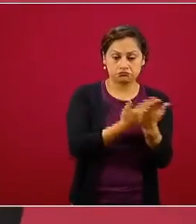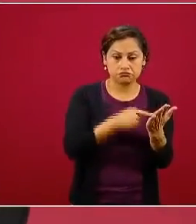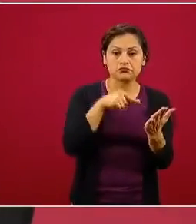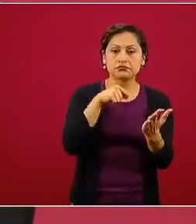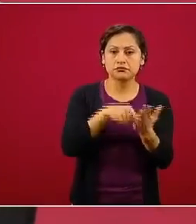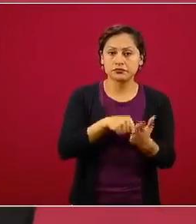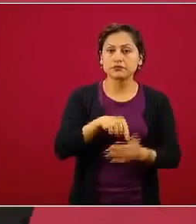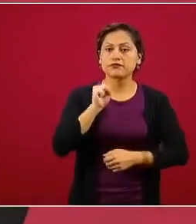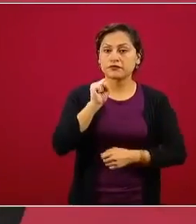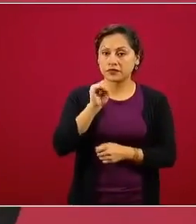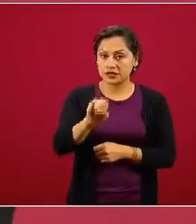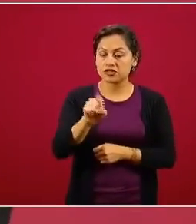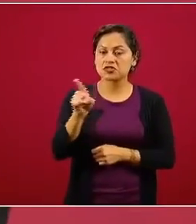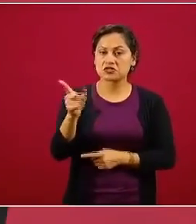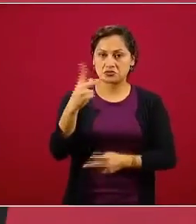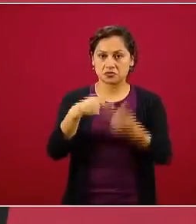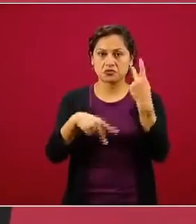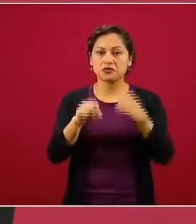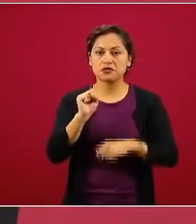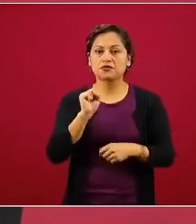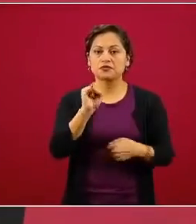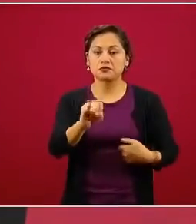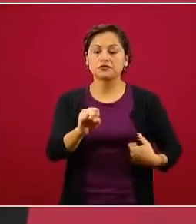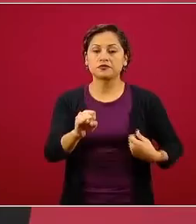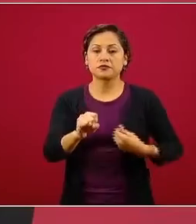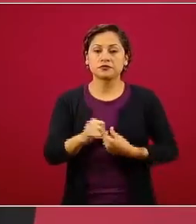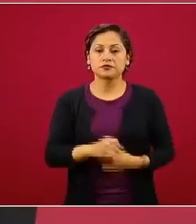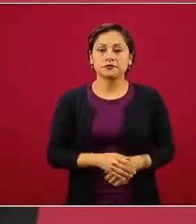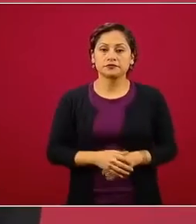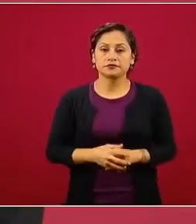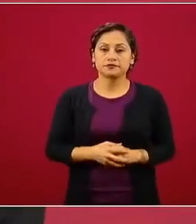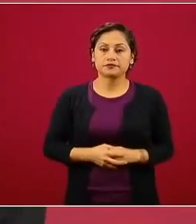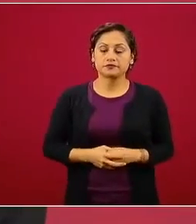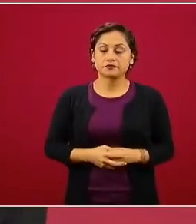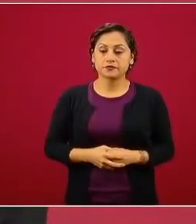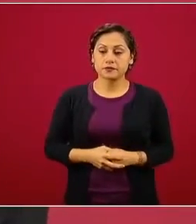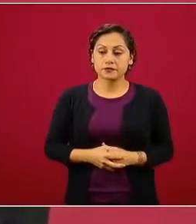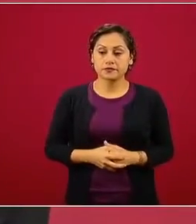vinieron. Sí. Lo que estamos